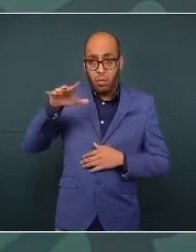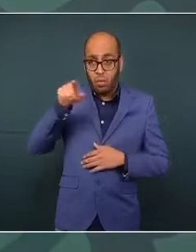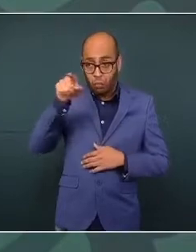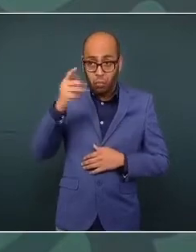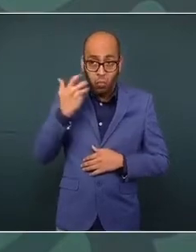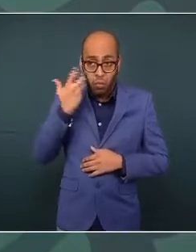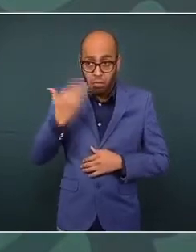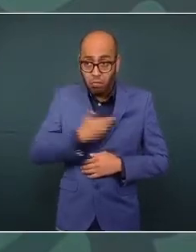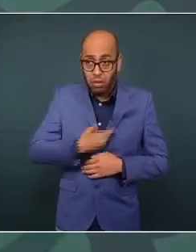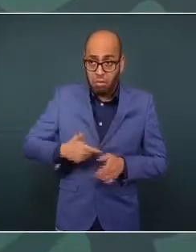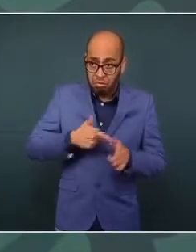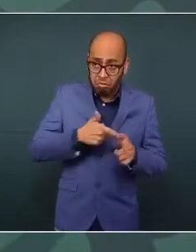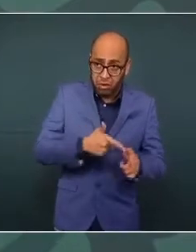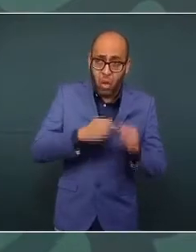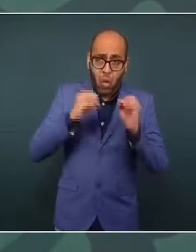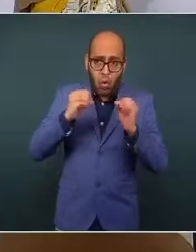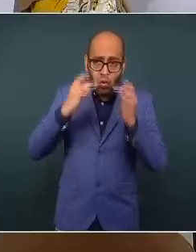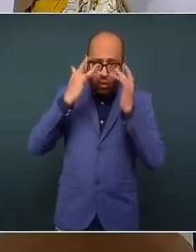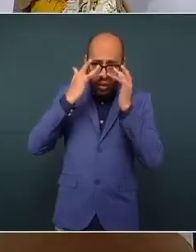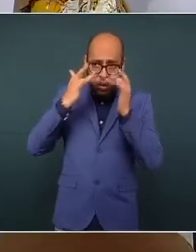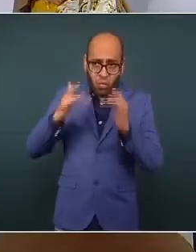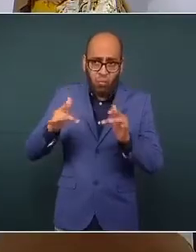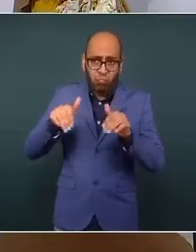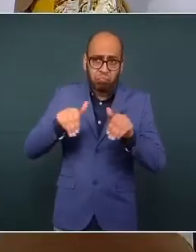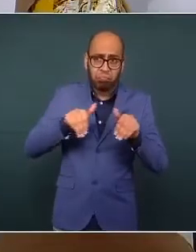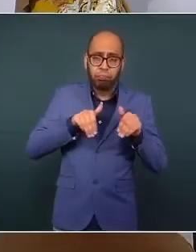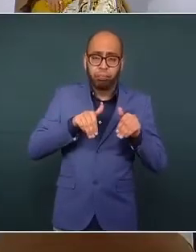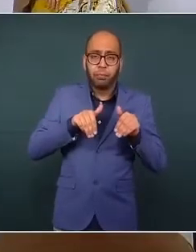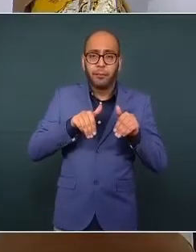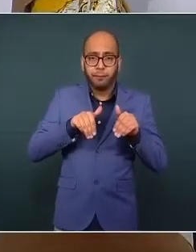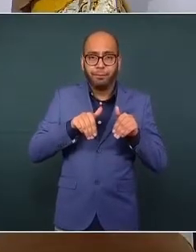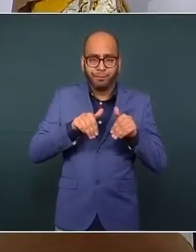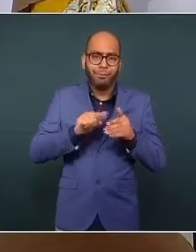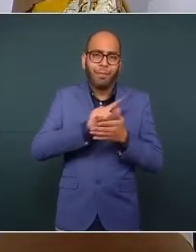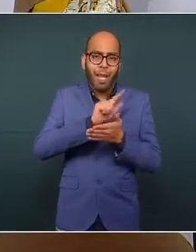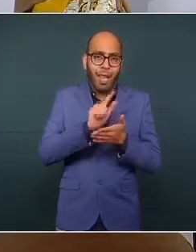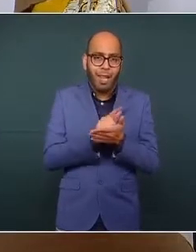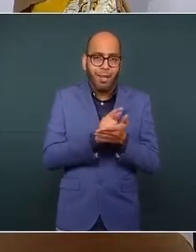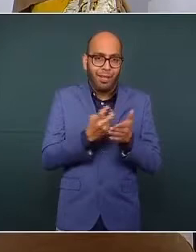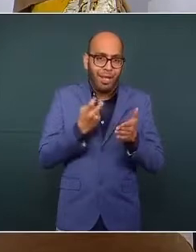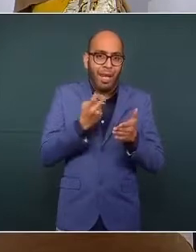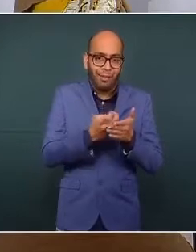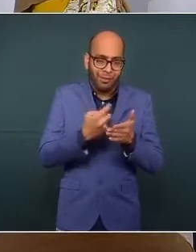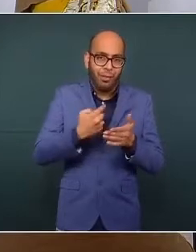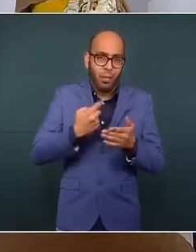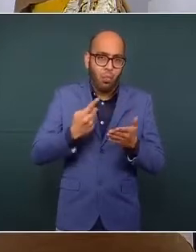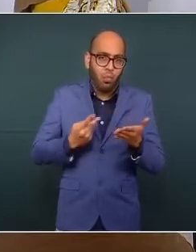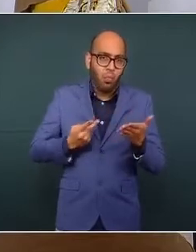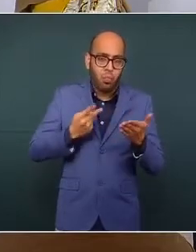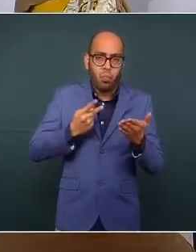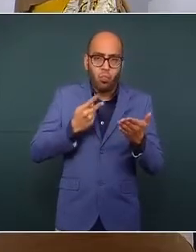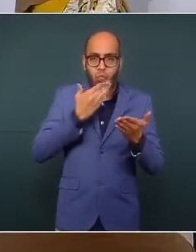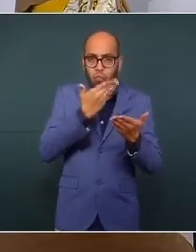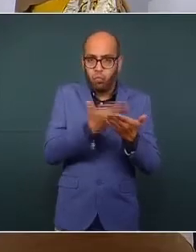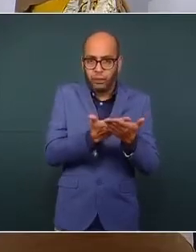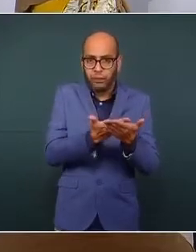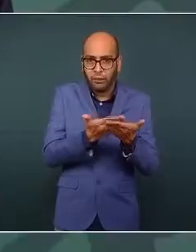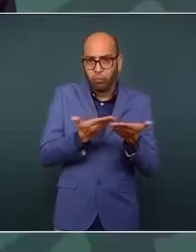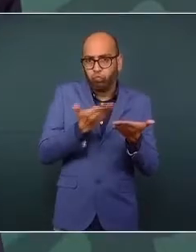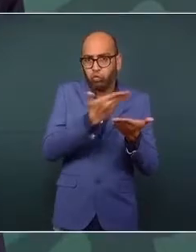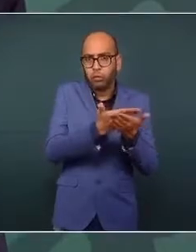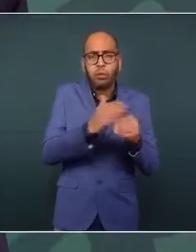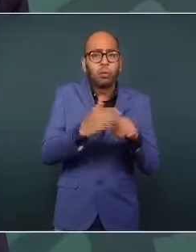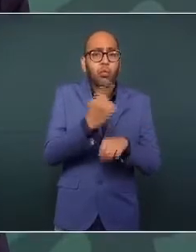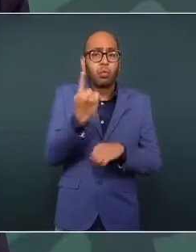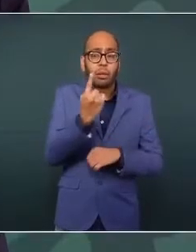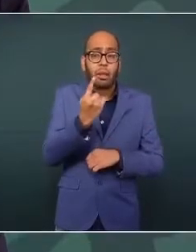renuncie? ¿Por qué propuse esa iniciativa? Porque el pueblo pone y